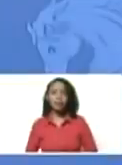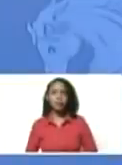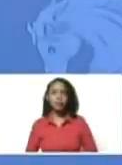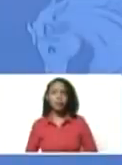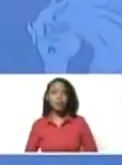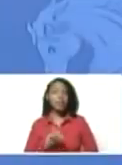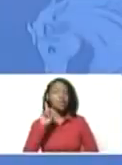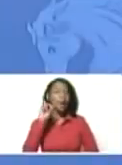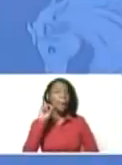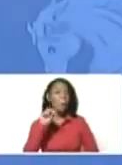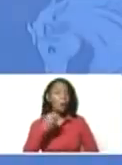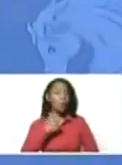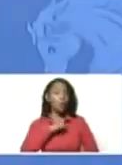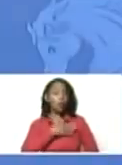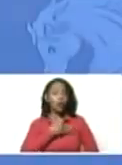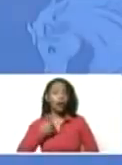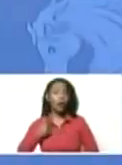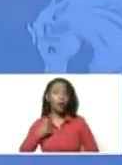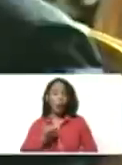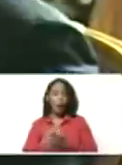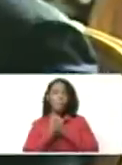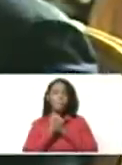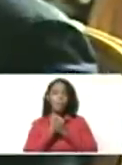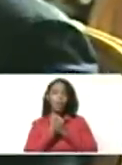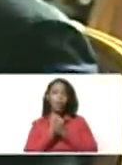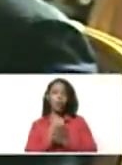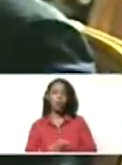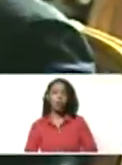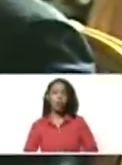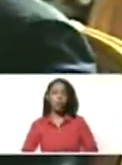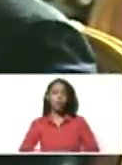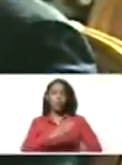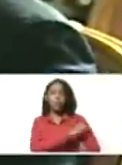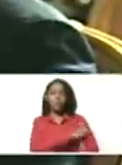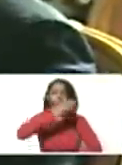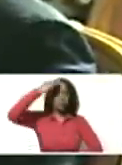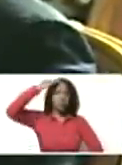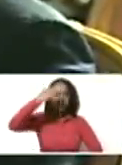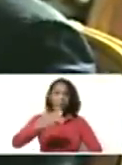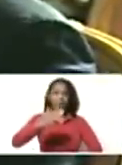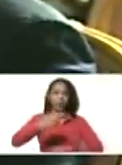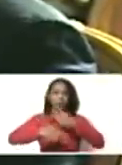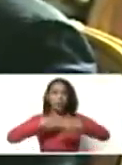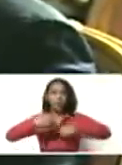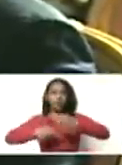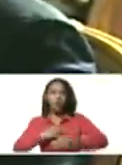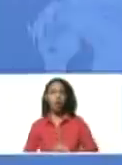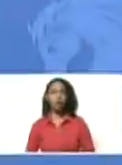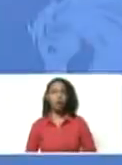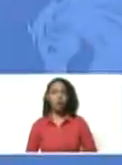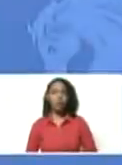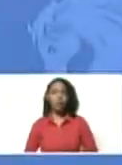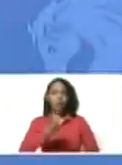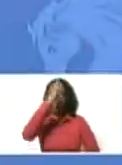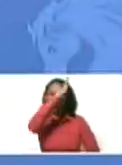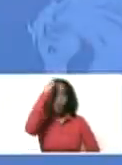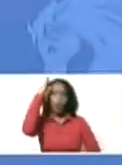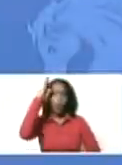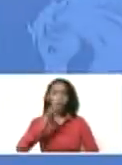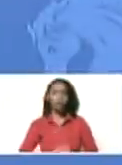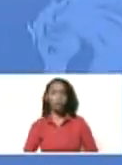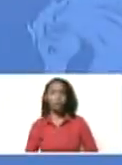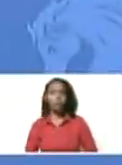y también nuestro querido camarada, capitán revolucionario Diosdado Cabello Rondón.